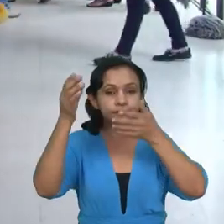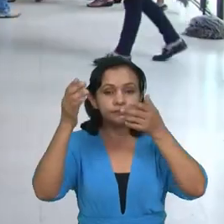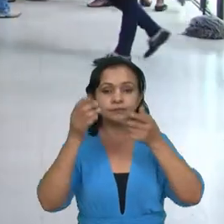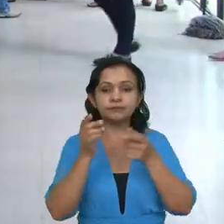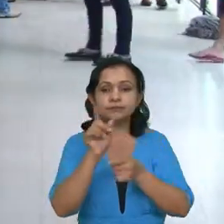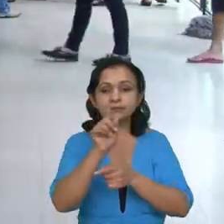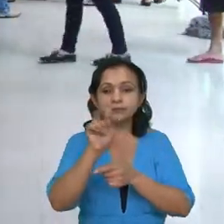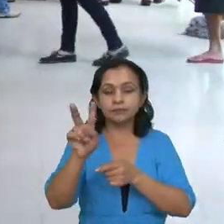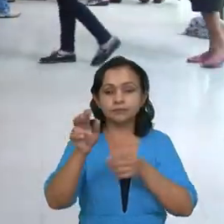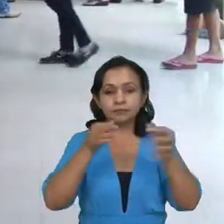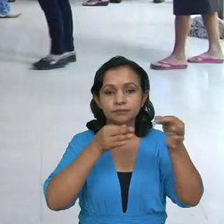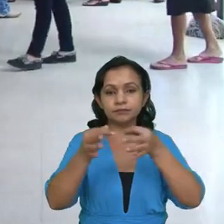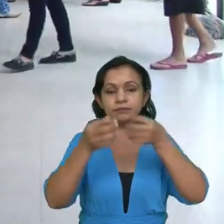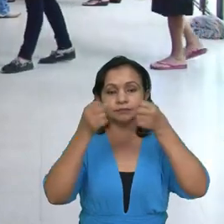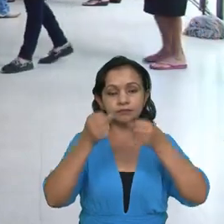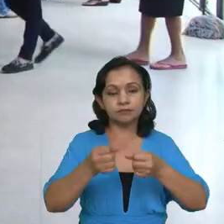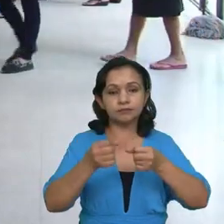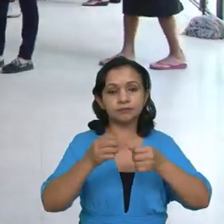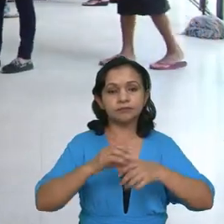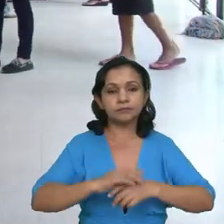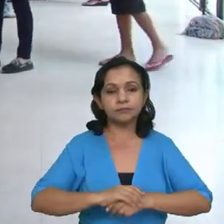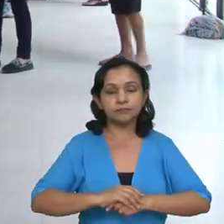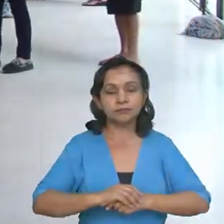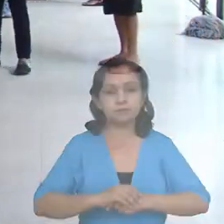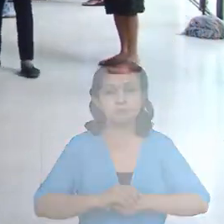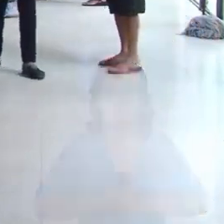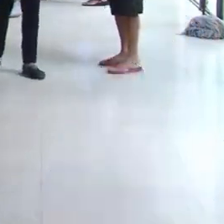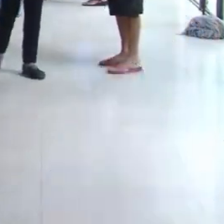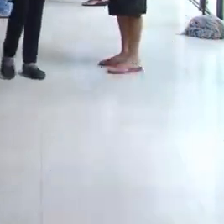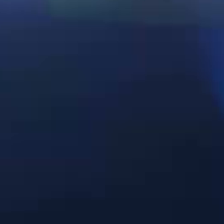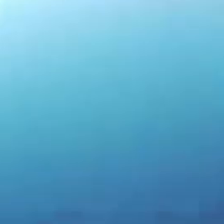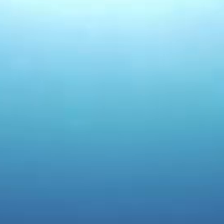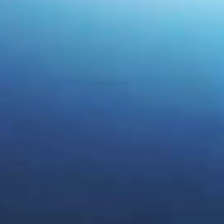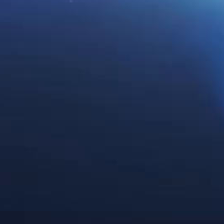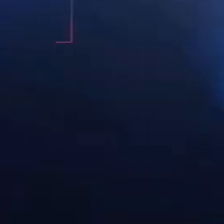canal parlamentario les informó jonathan castro